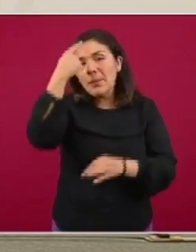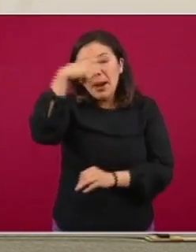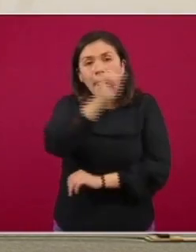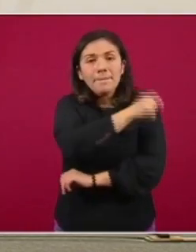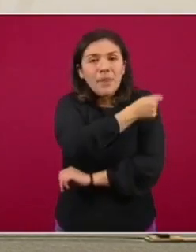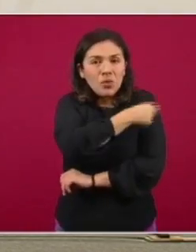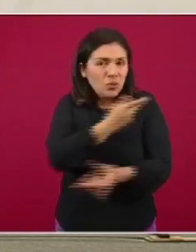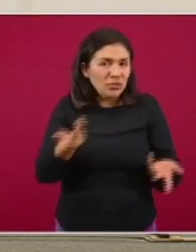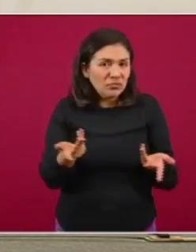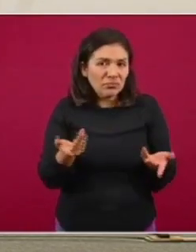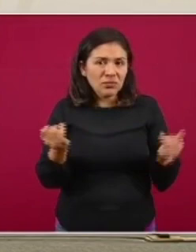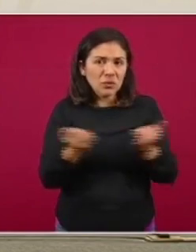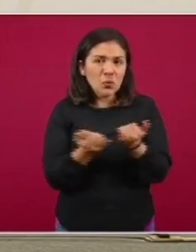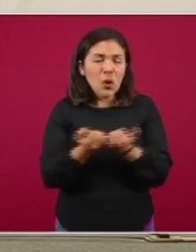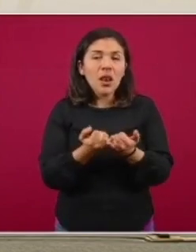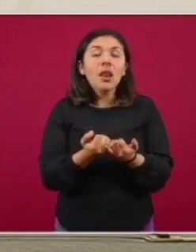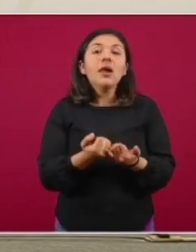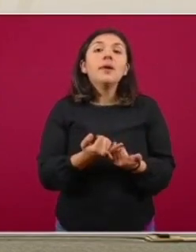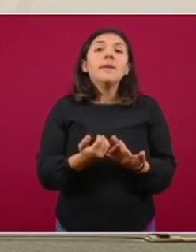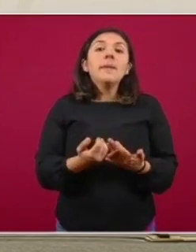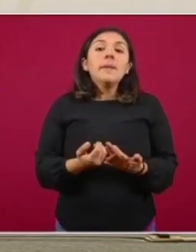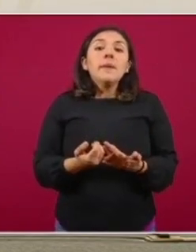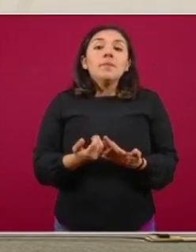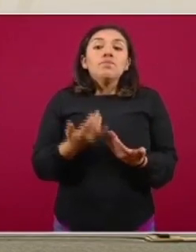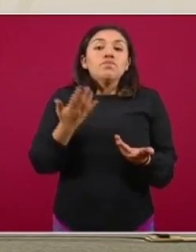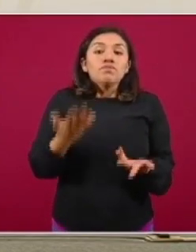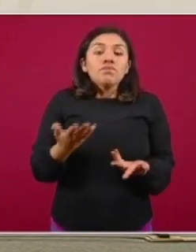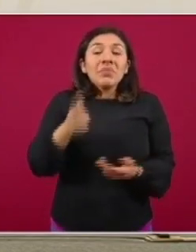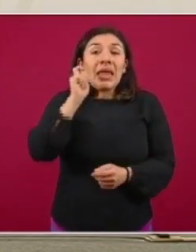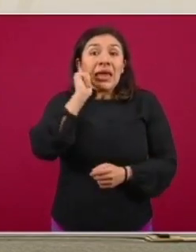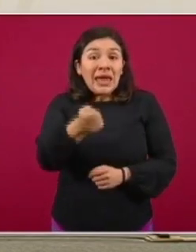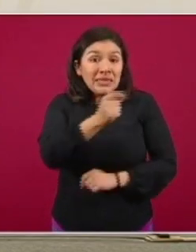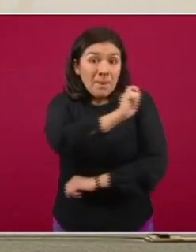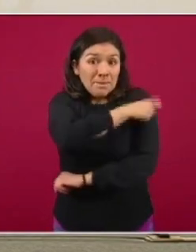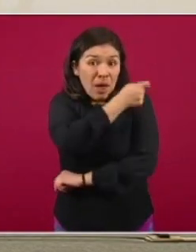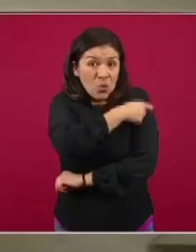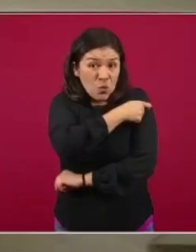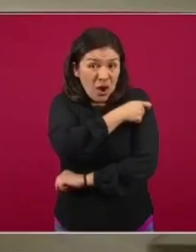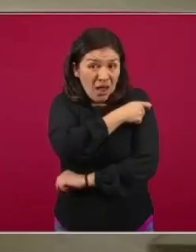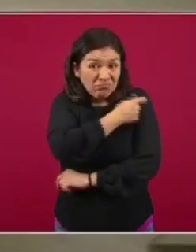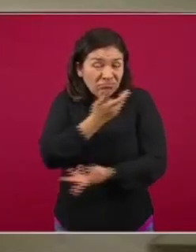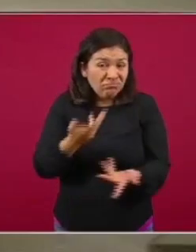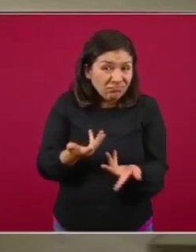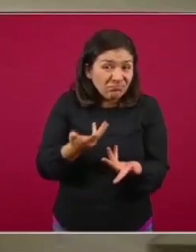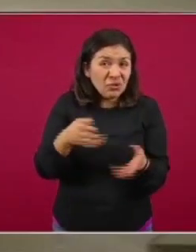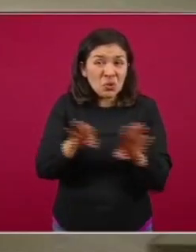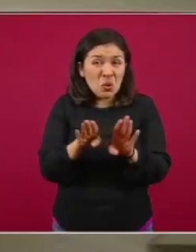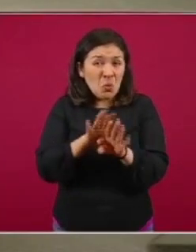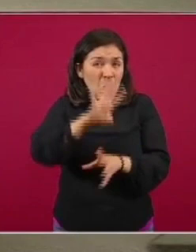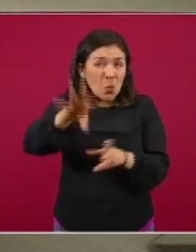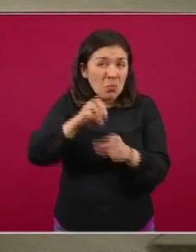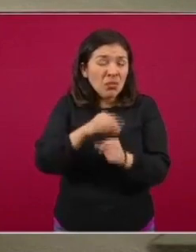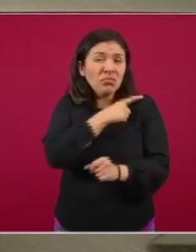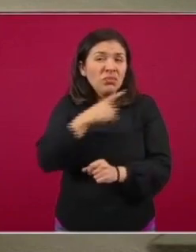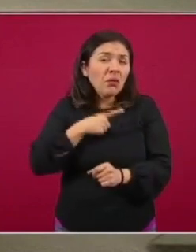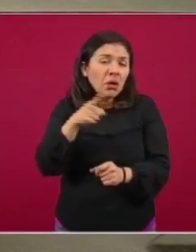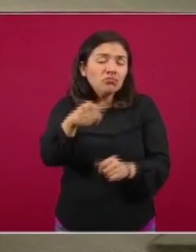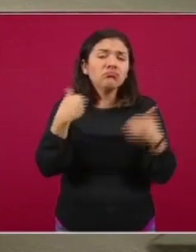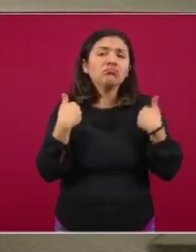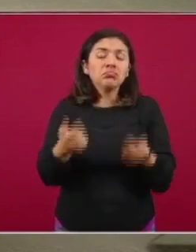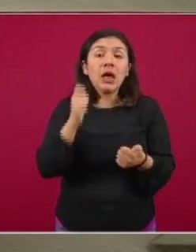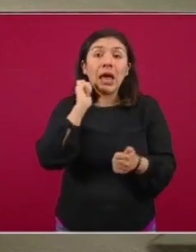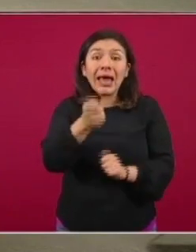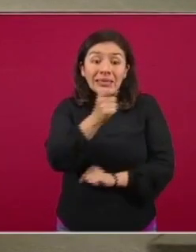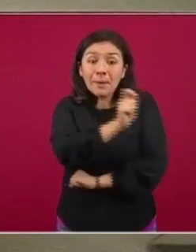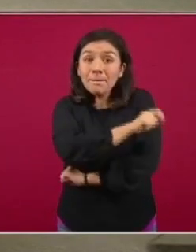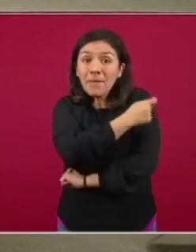de vacunación. Entonces, el qué es una vacuna, en términos generales hay que tener claro que lo que es